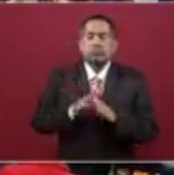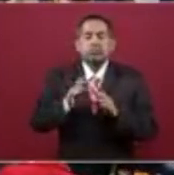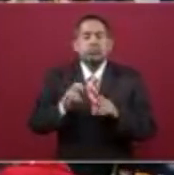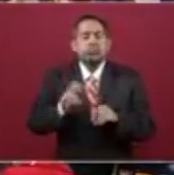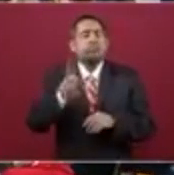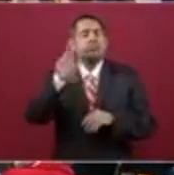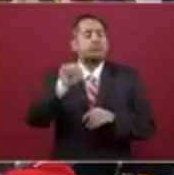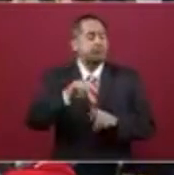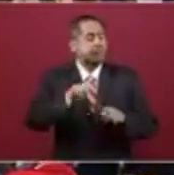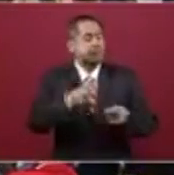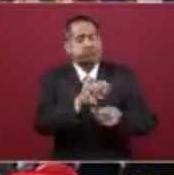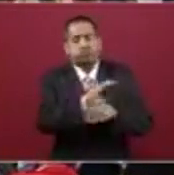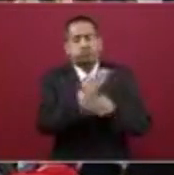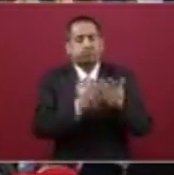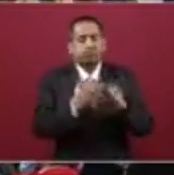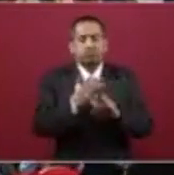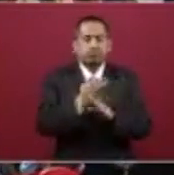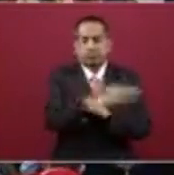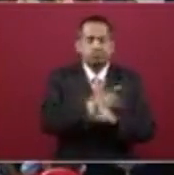años anteriores.